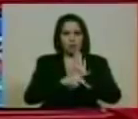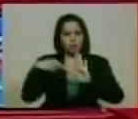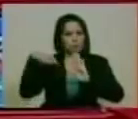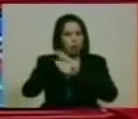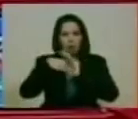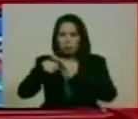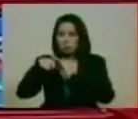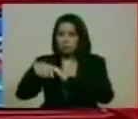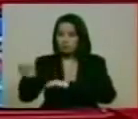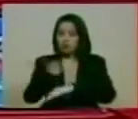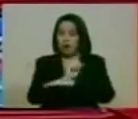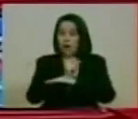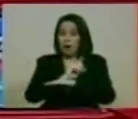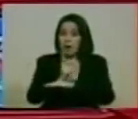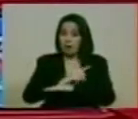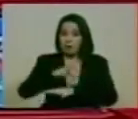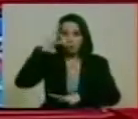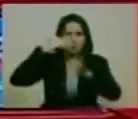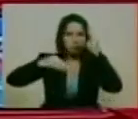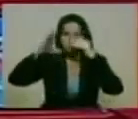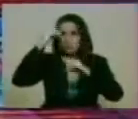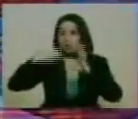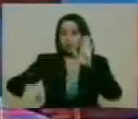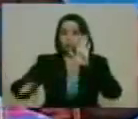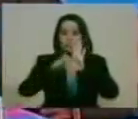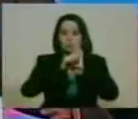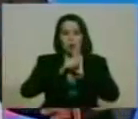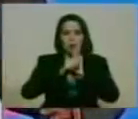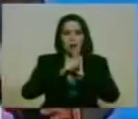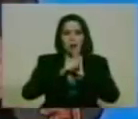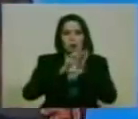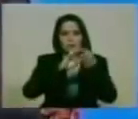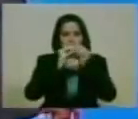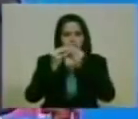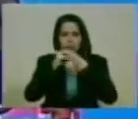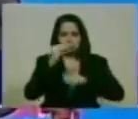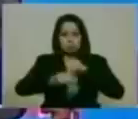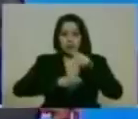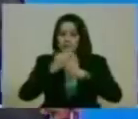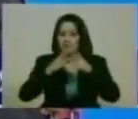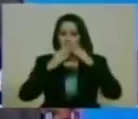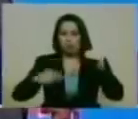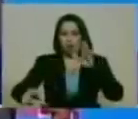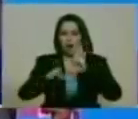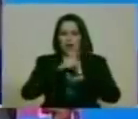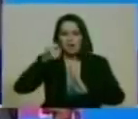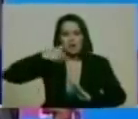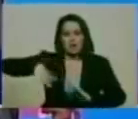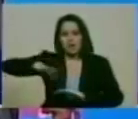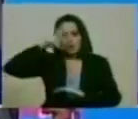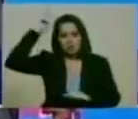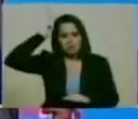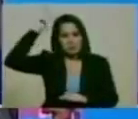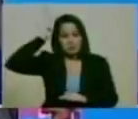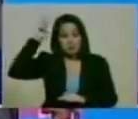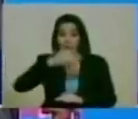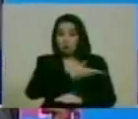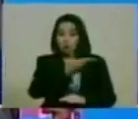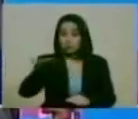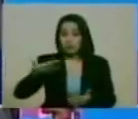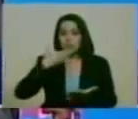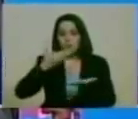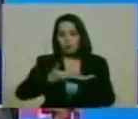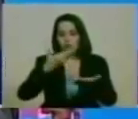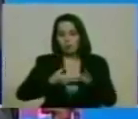y acelerado de aprobación de todas las leyes indígenas que ustedes han propuesto en este